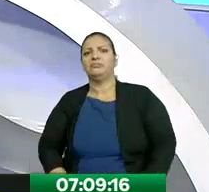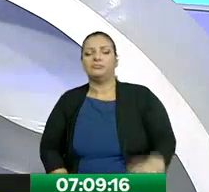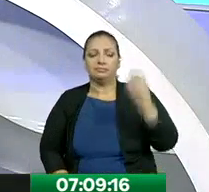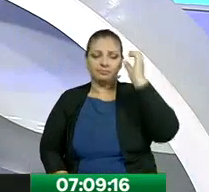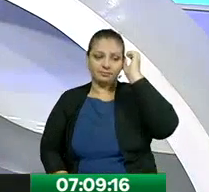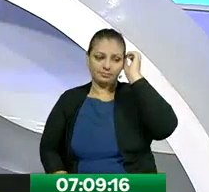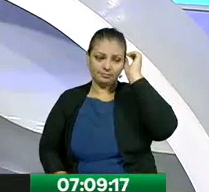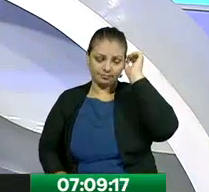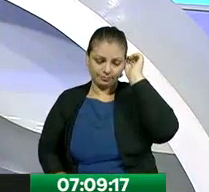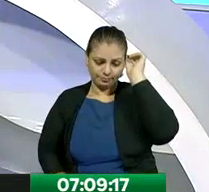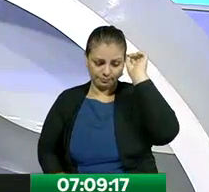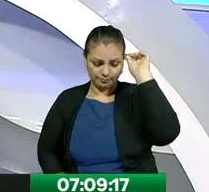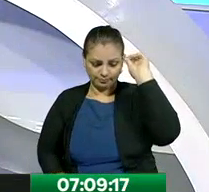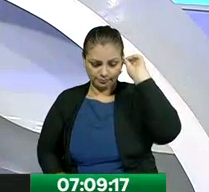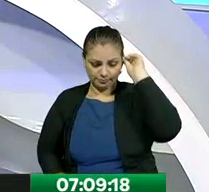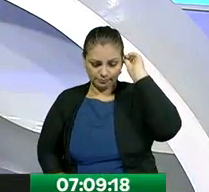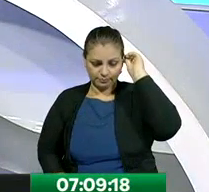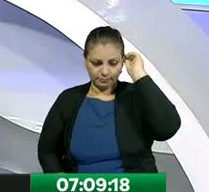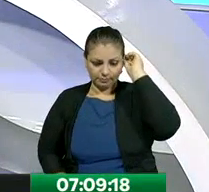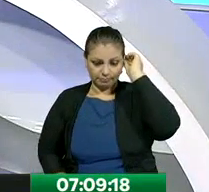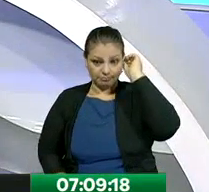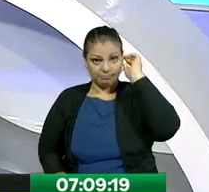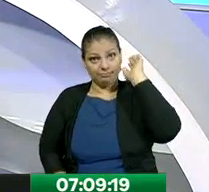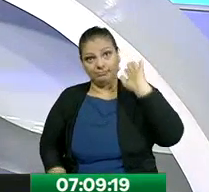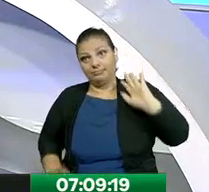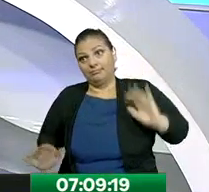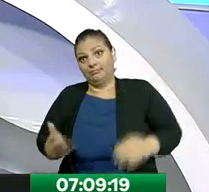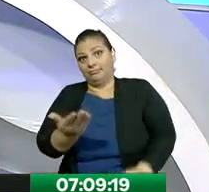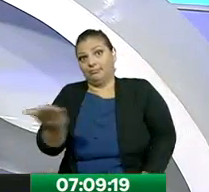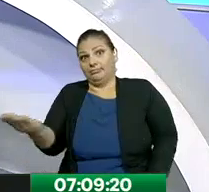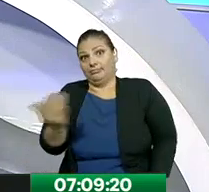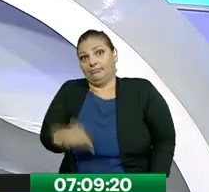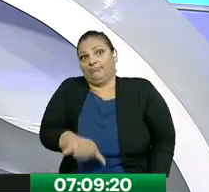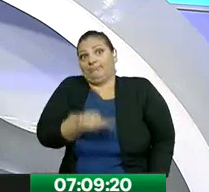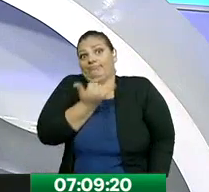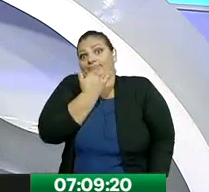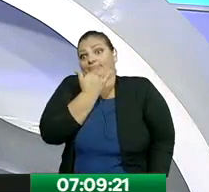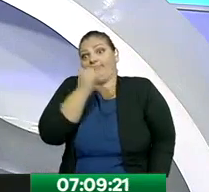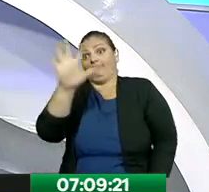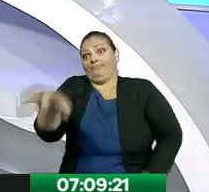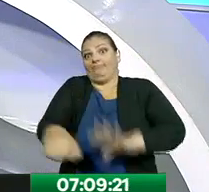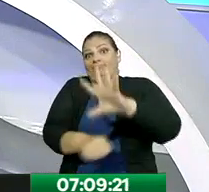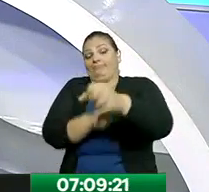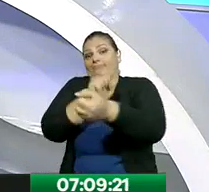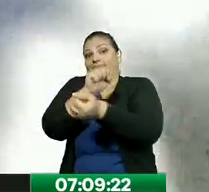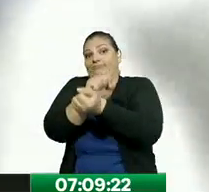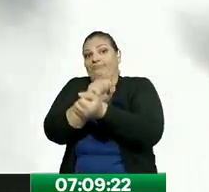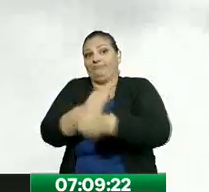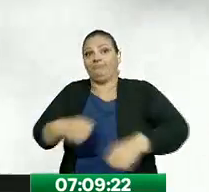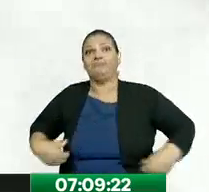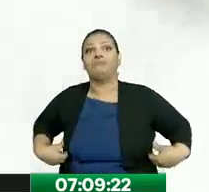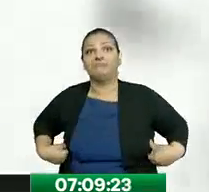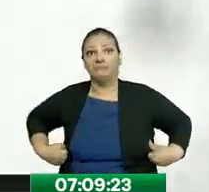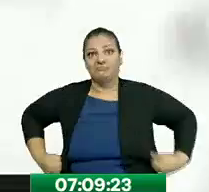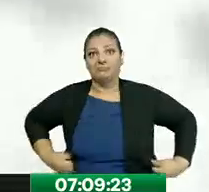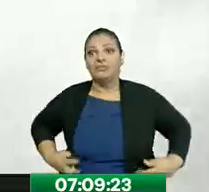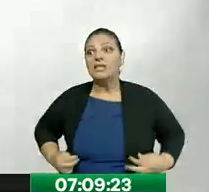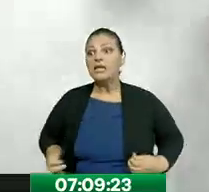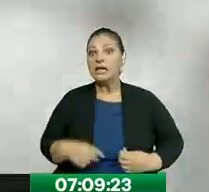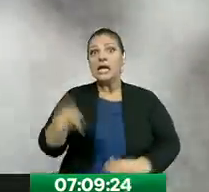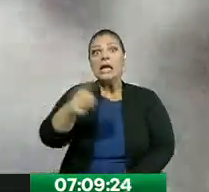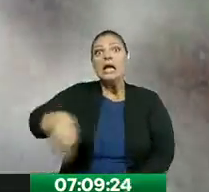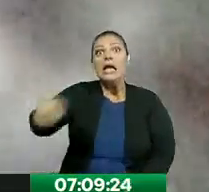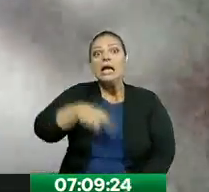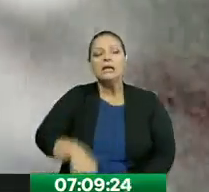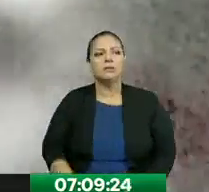Bueno, ahora tendrán que hacerse responsables de sus actos, desafortunadamente. Primero el desafuero, el desenfreno,